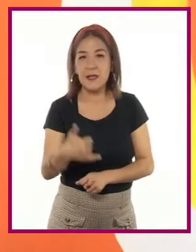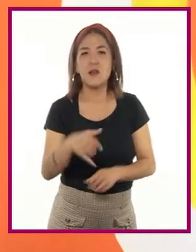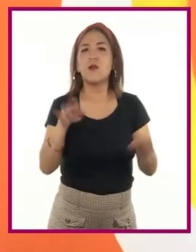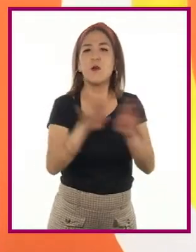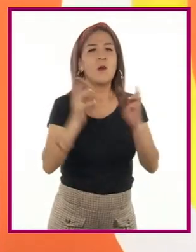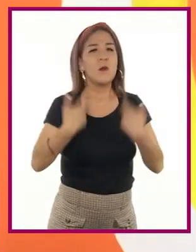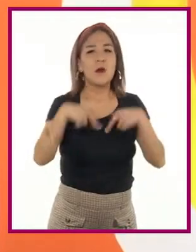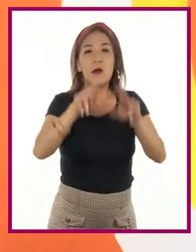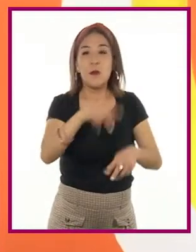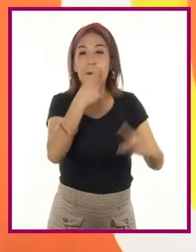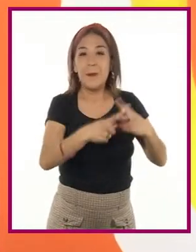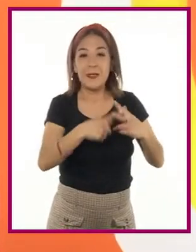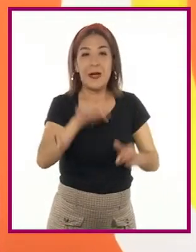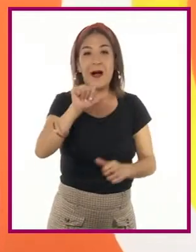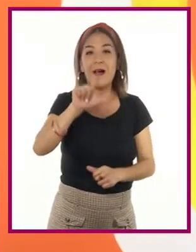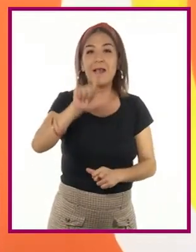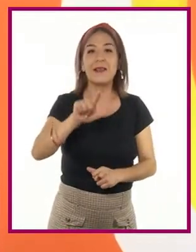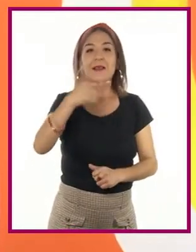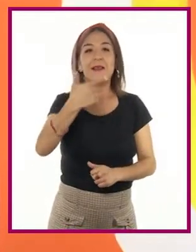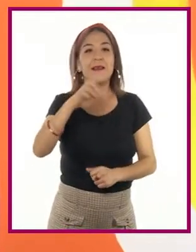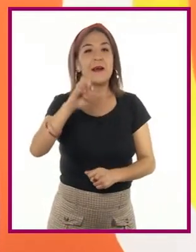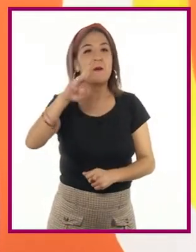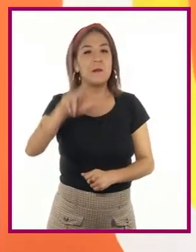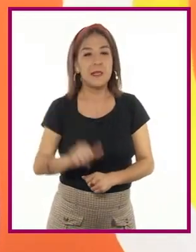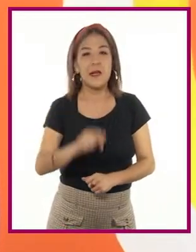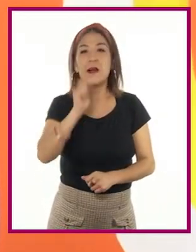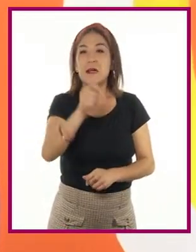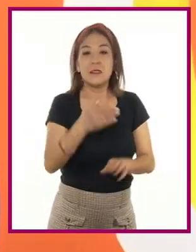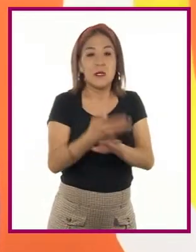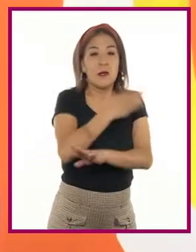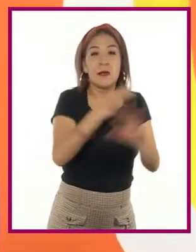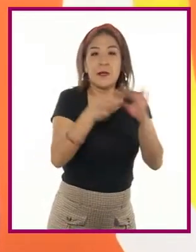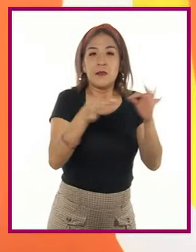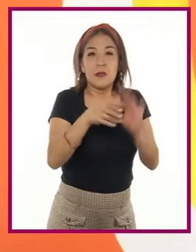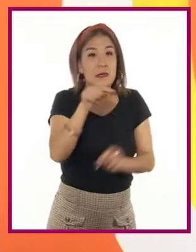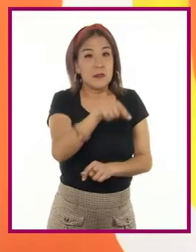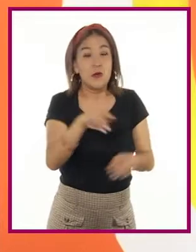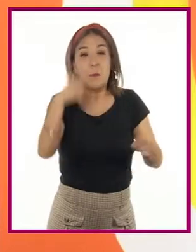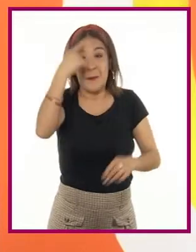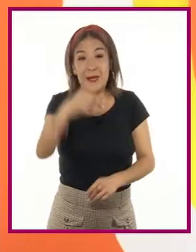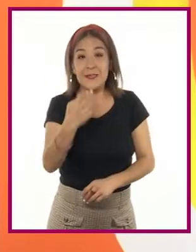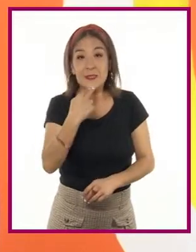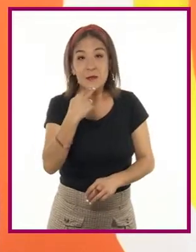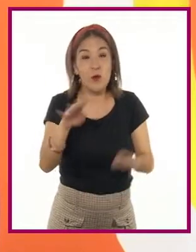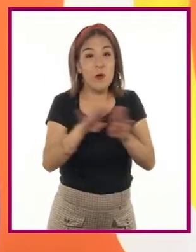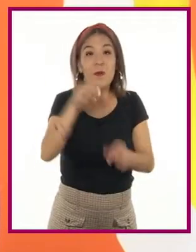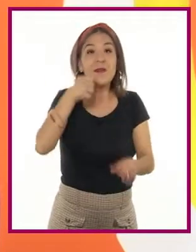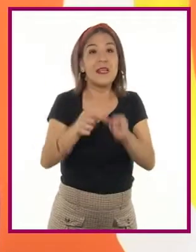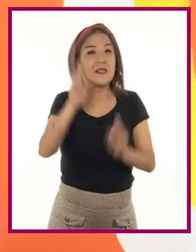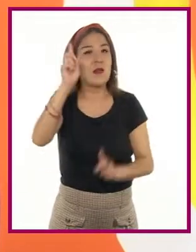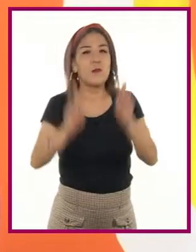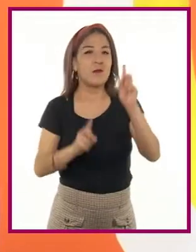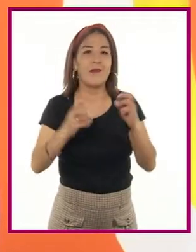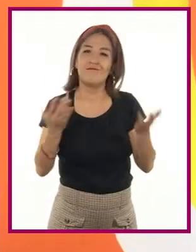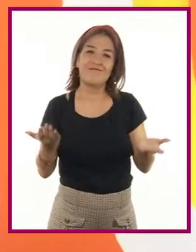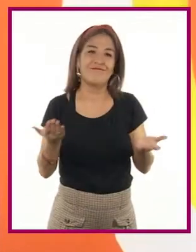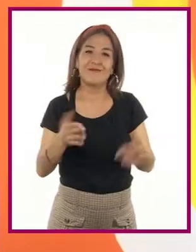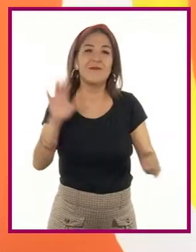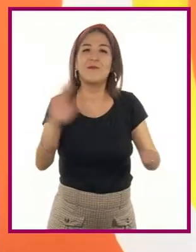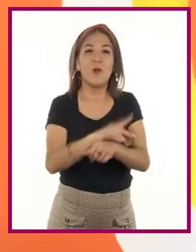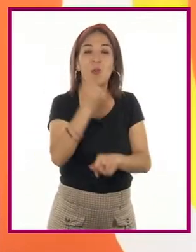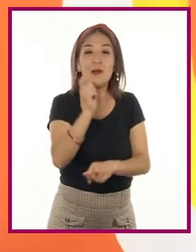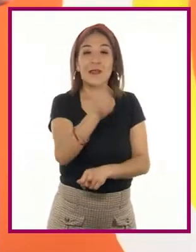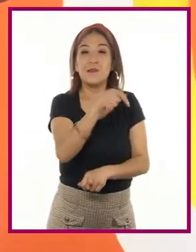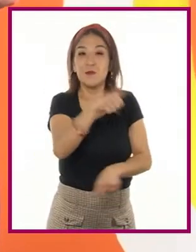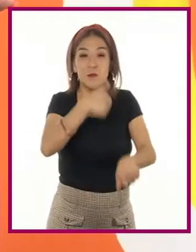representación algebraica de las expresiones anteriores éstas no están sirviendo como incógnitas porque no representan a